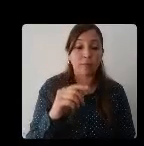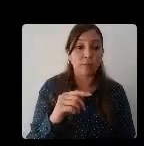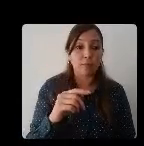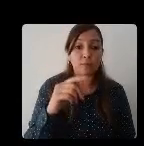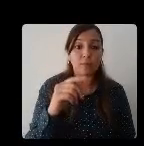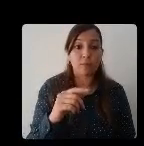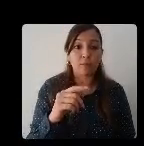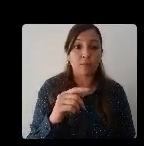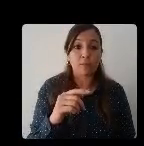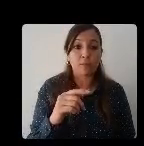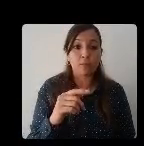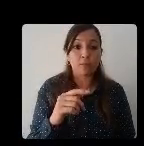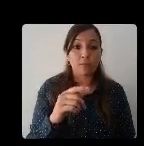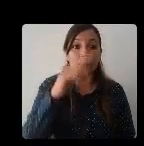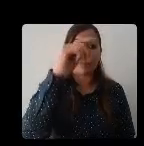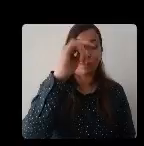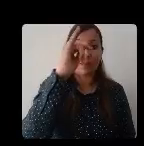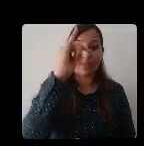para poder conocer, ver